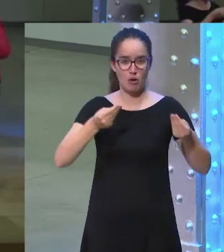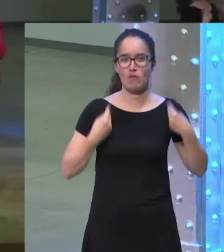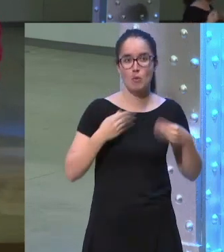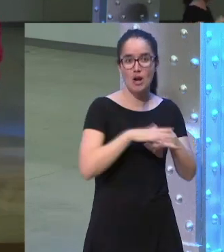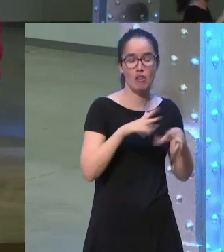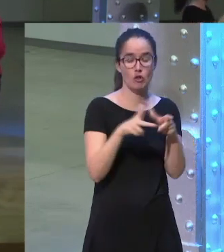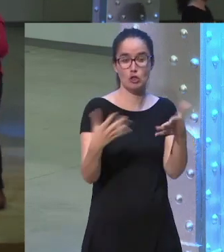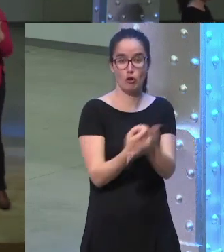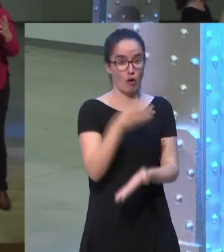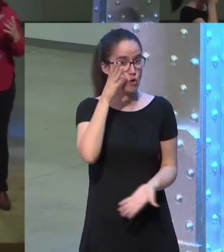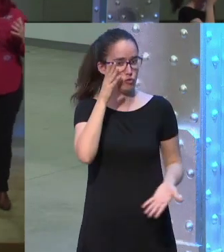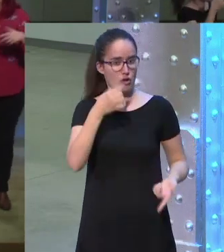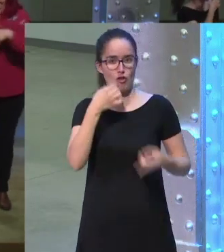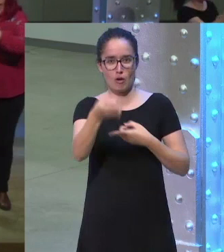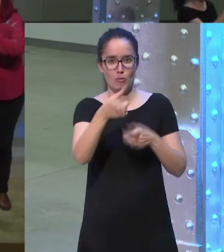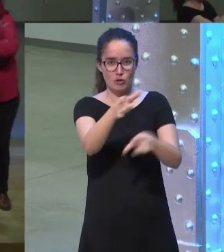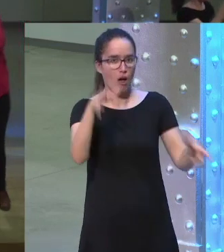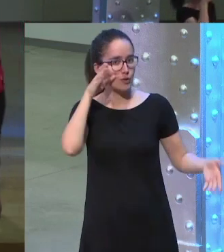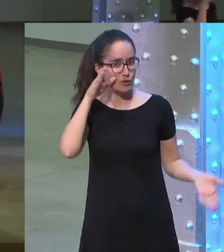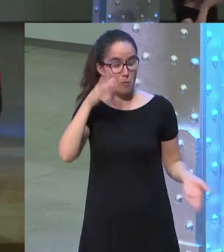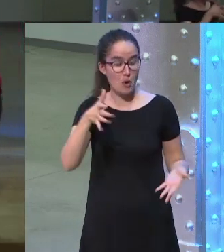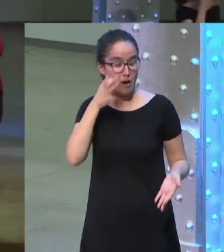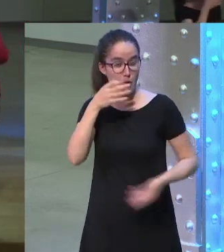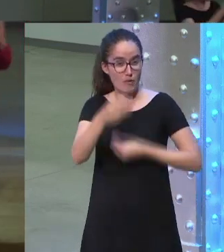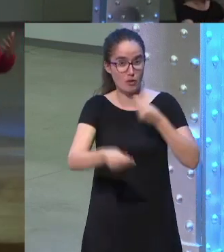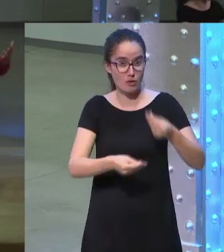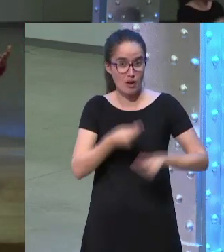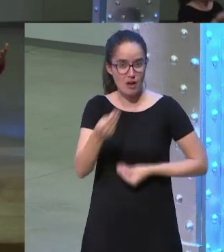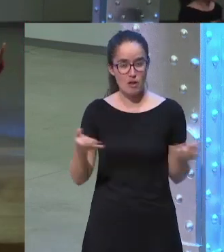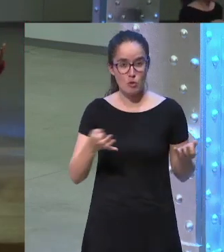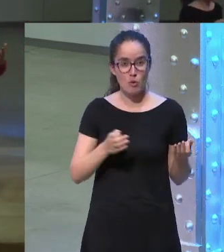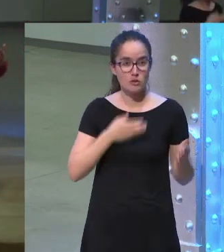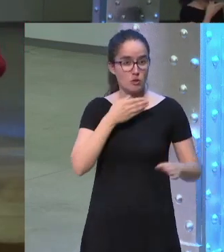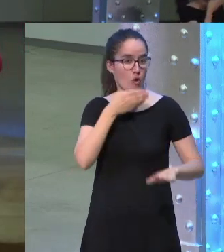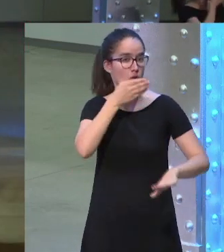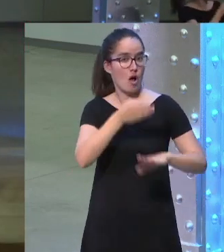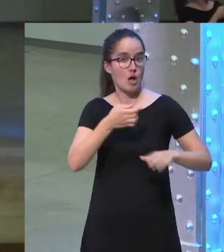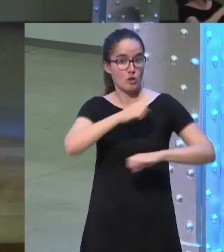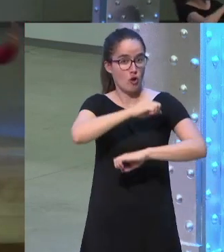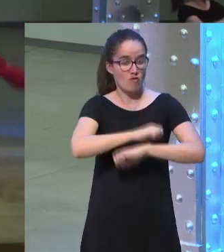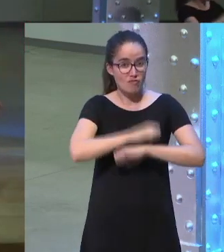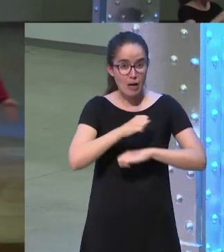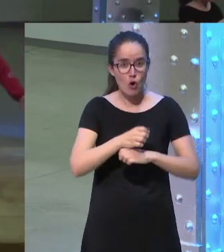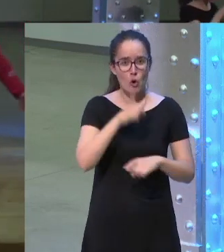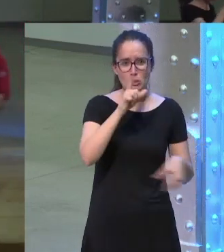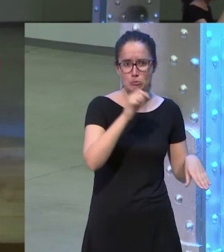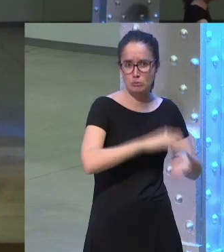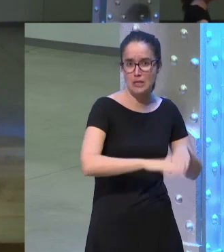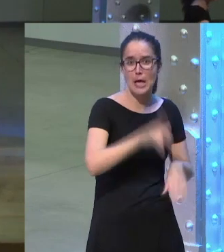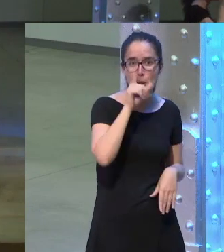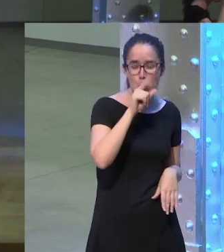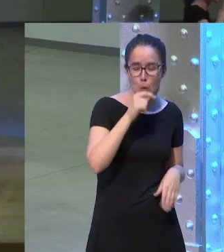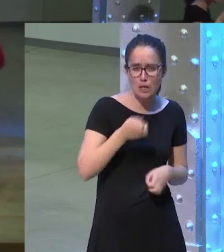que todo el mundo nos escucha, pero en realidad lo que hacemos cuando salimos a despotricar a nuestro balcón de Twitter y